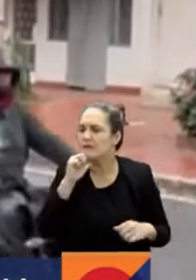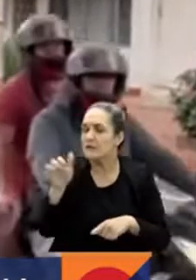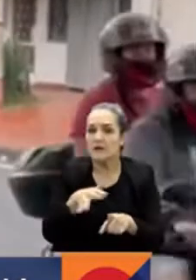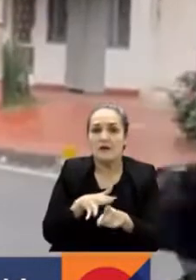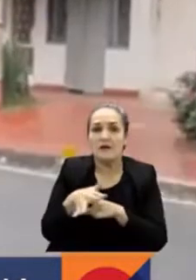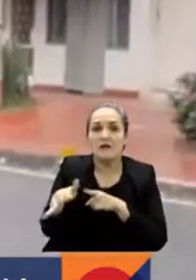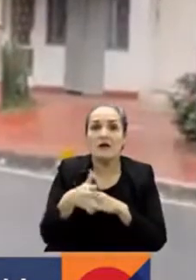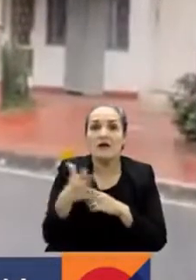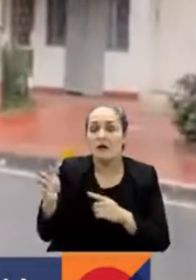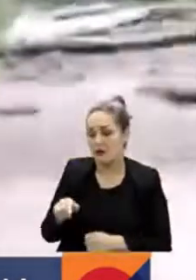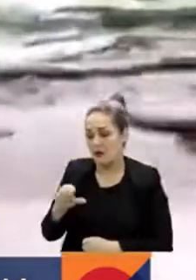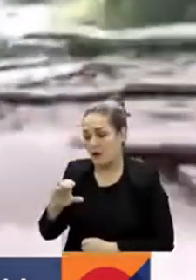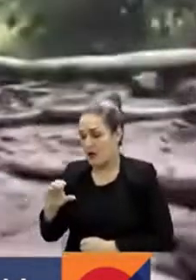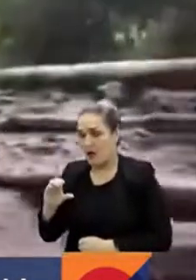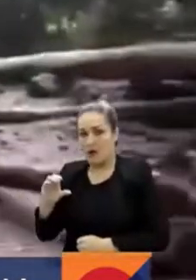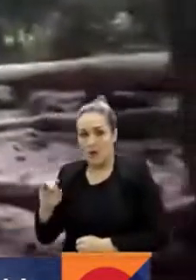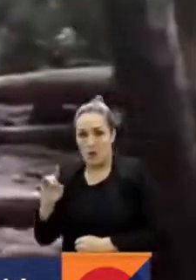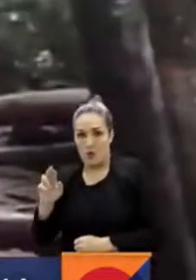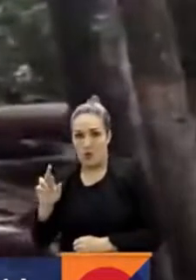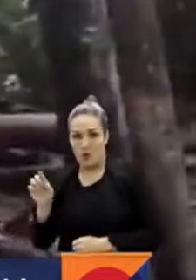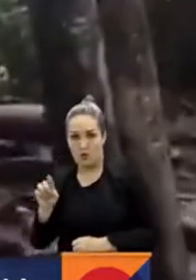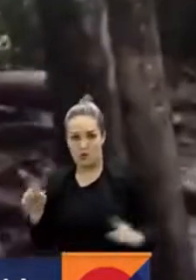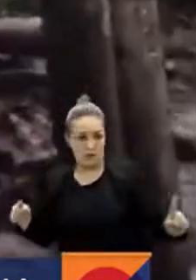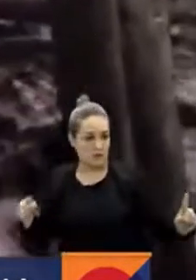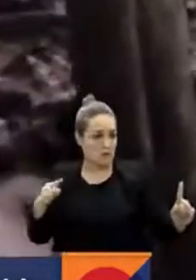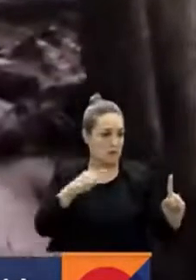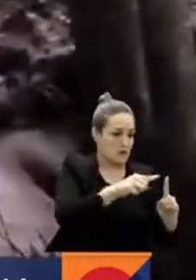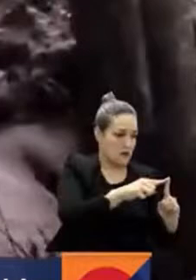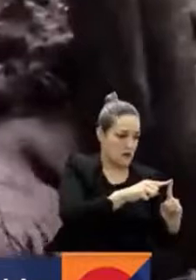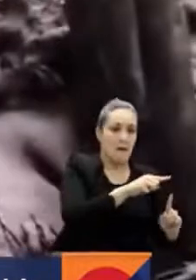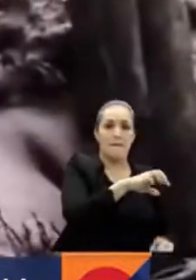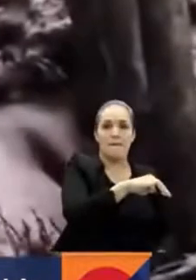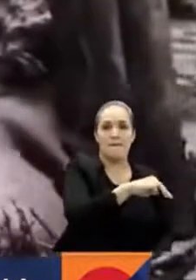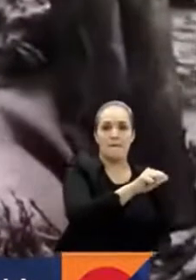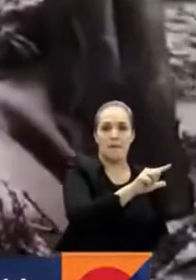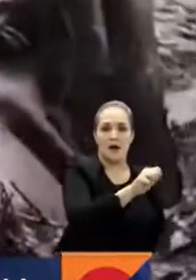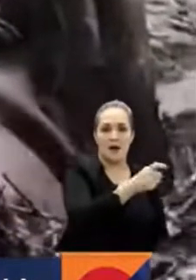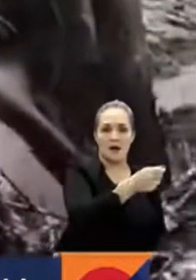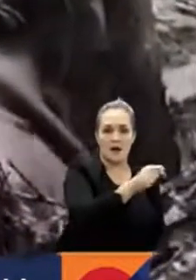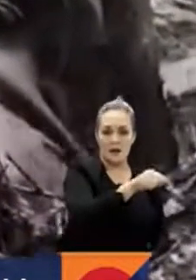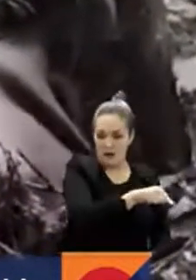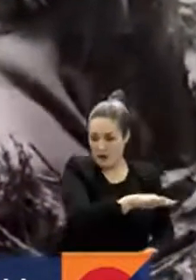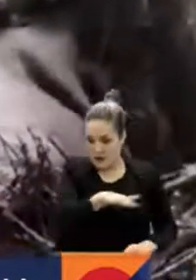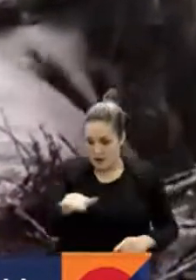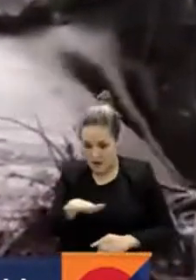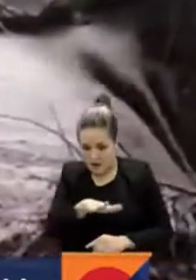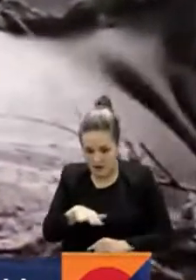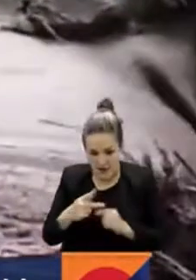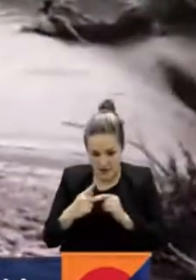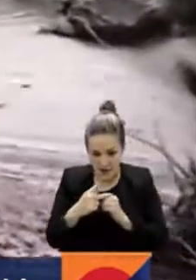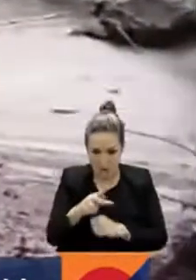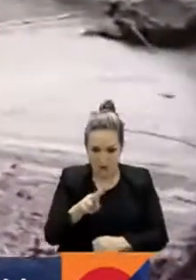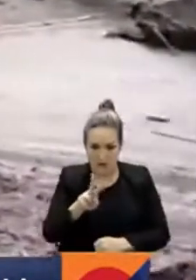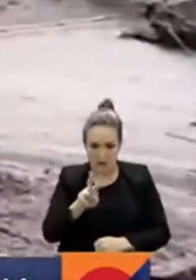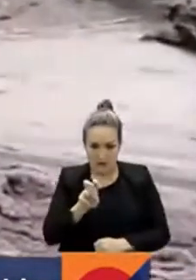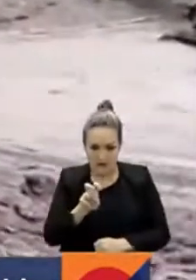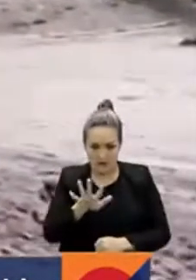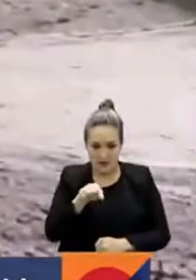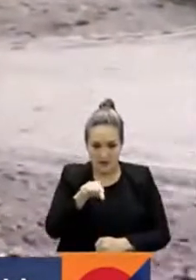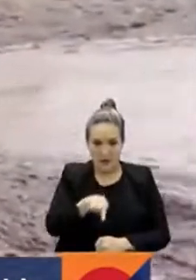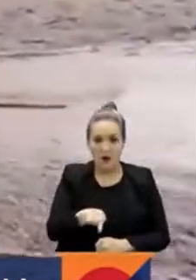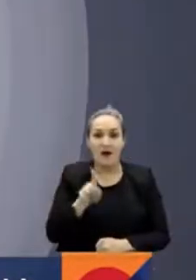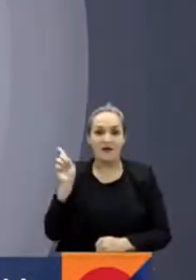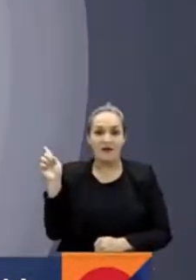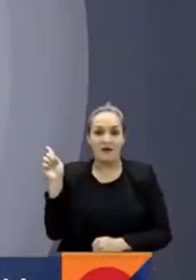vivió en la vía Curos-Málaga, exactamente en el kilómetro 95, sector El Tope, en donde este fin de semana la quebrada La Llorona